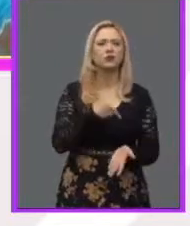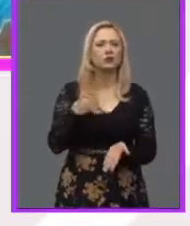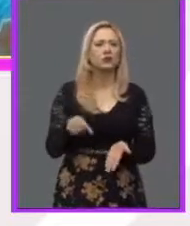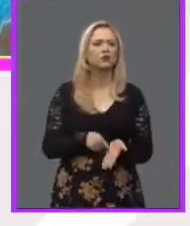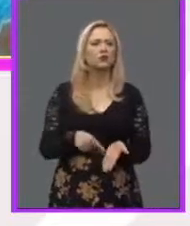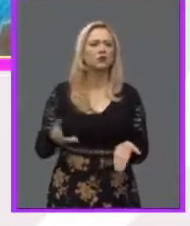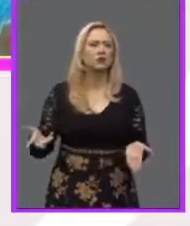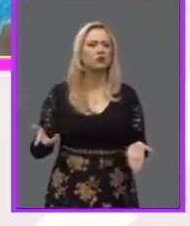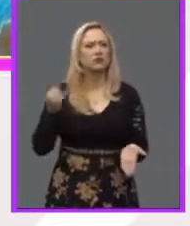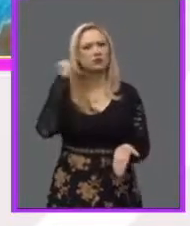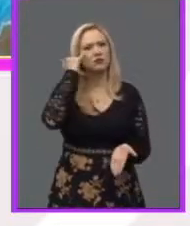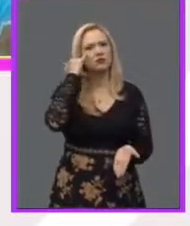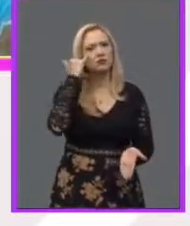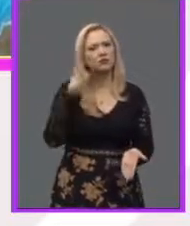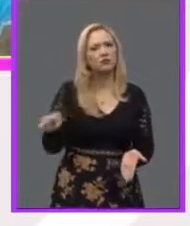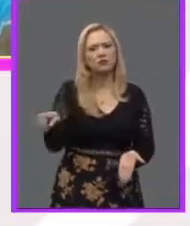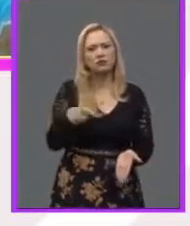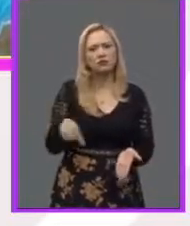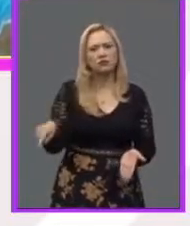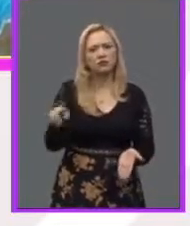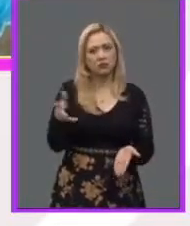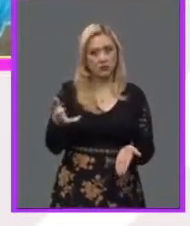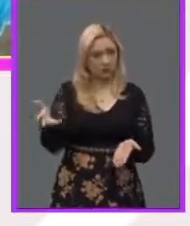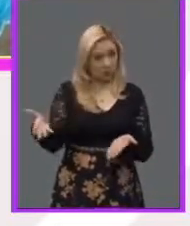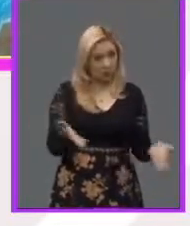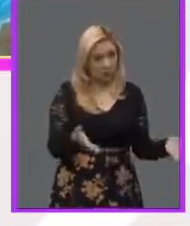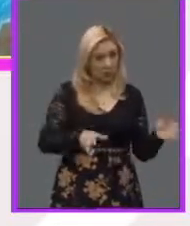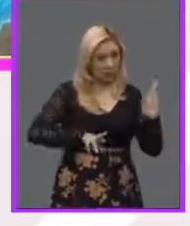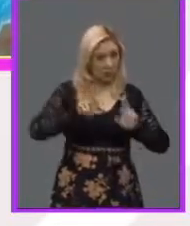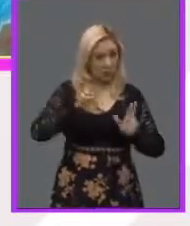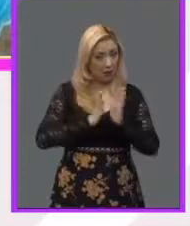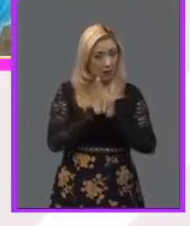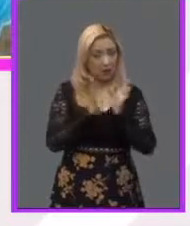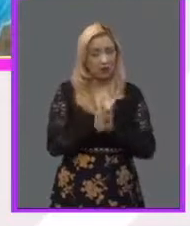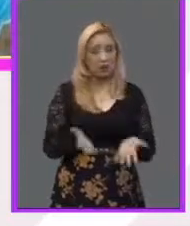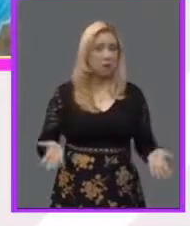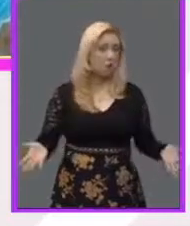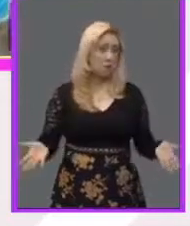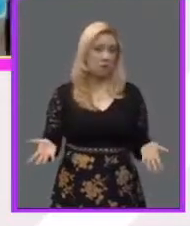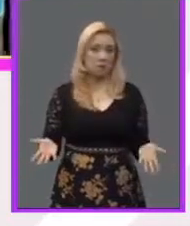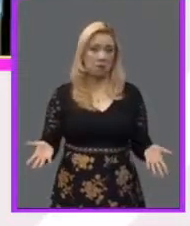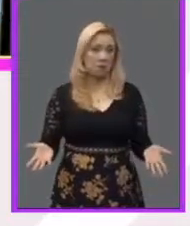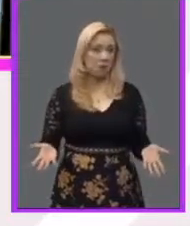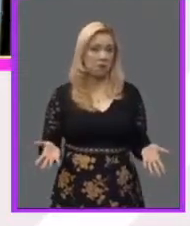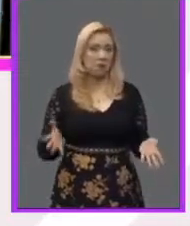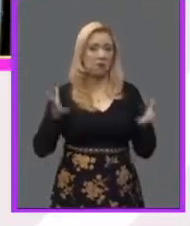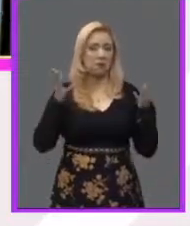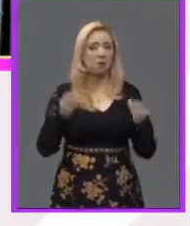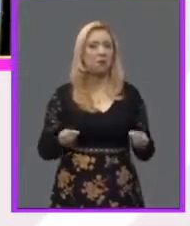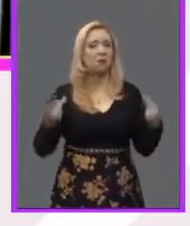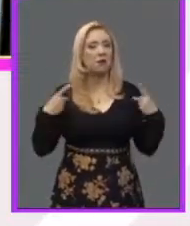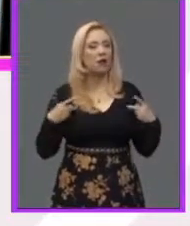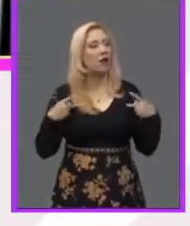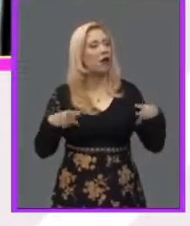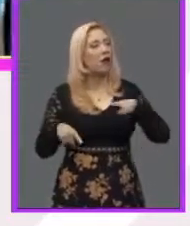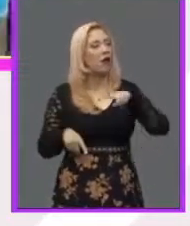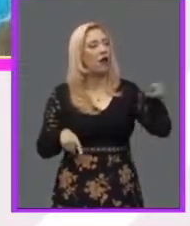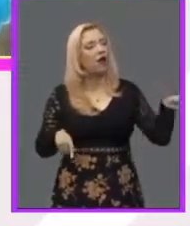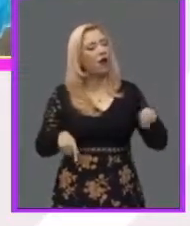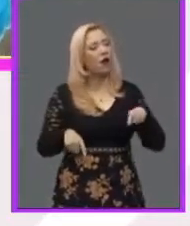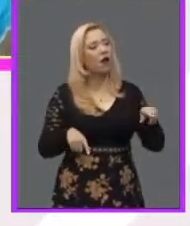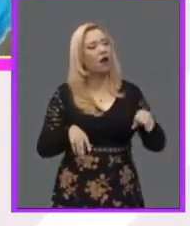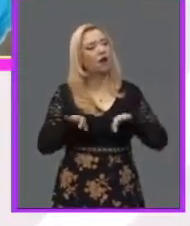las personas indígenas en estos procesos, por ejemplo, ¿no? Por un lado, son las personas que muy probablemente van a tener los